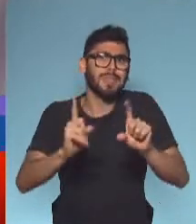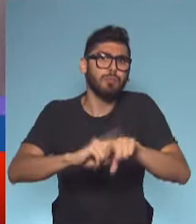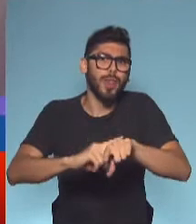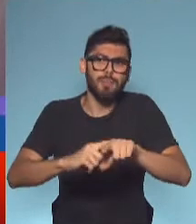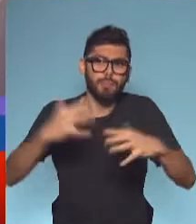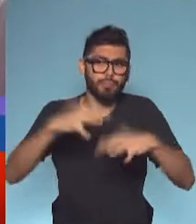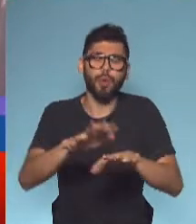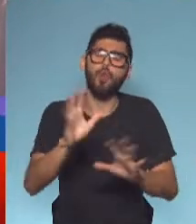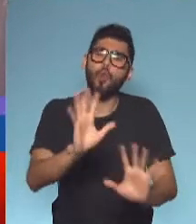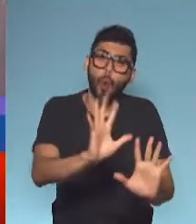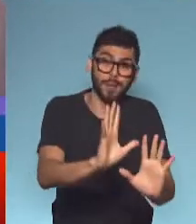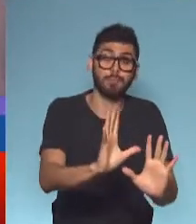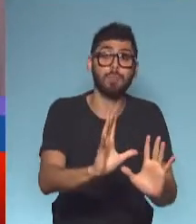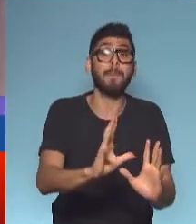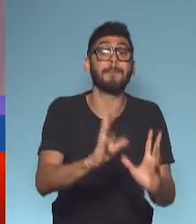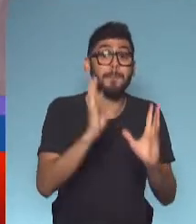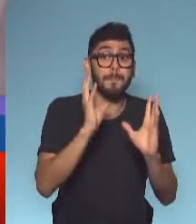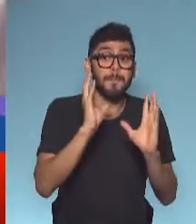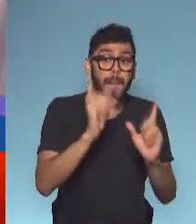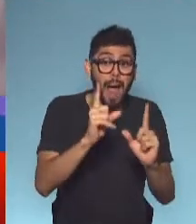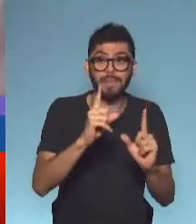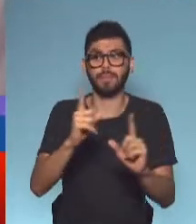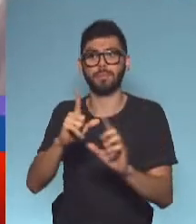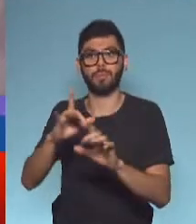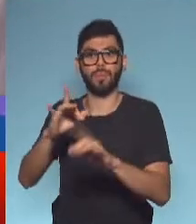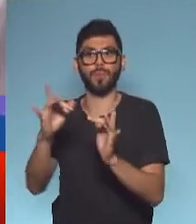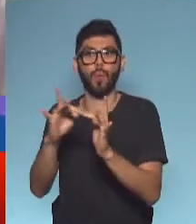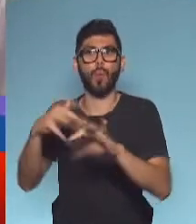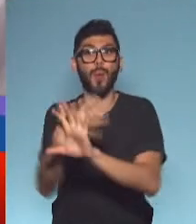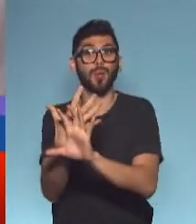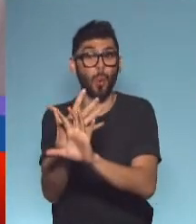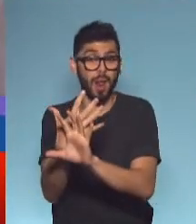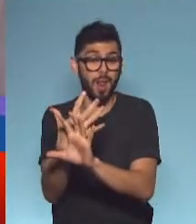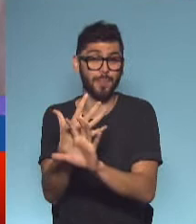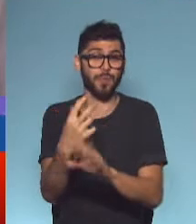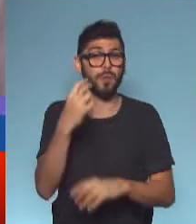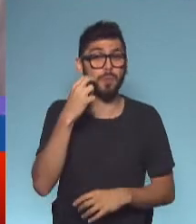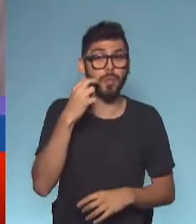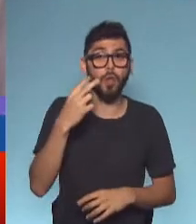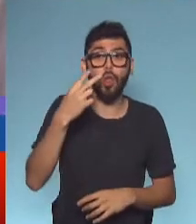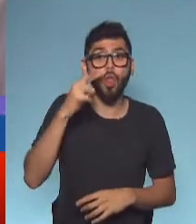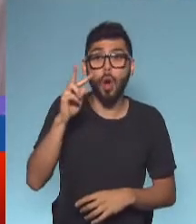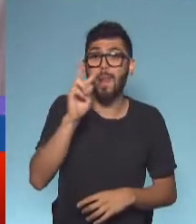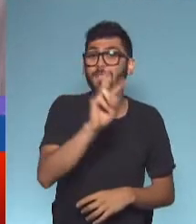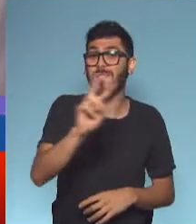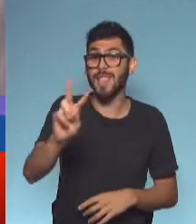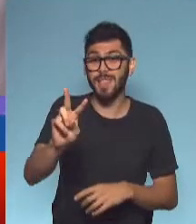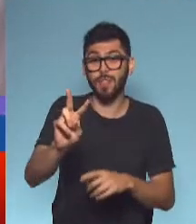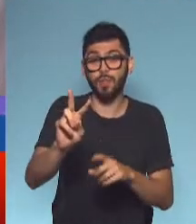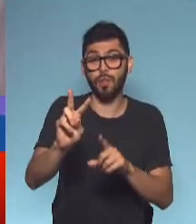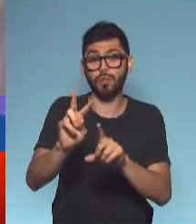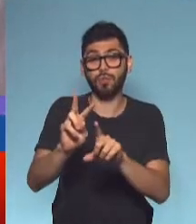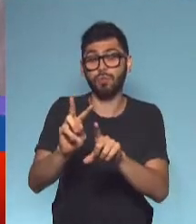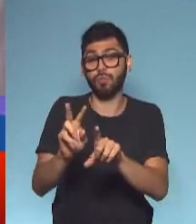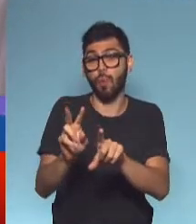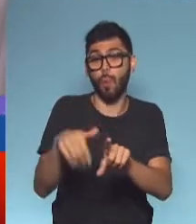tanto tenemos que trabajar en el otro tiempo, que es la virtualidad. Creo que el 2021 va a ser un año bastante parecido al 2020, por lo menos en su